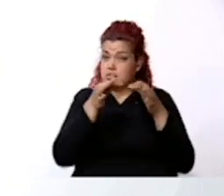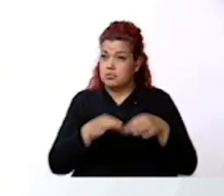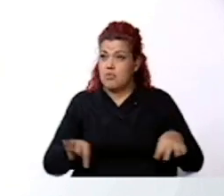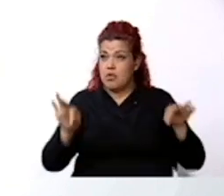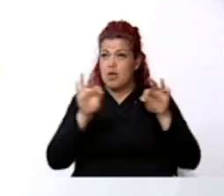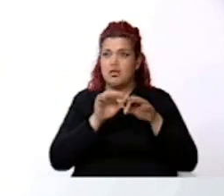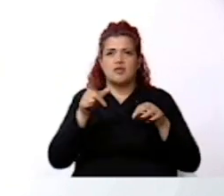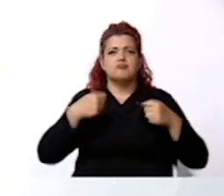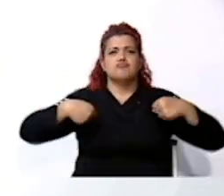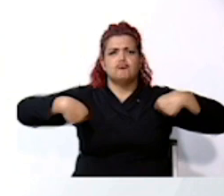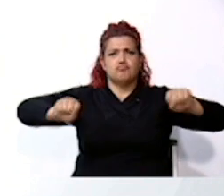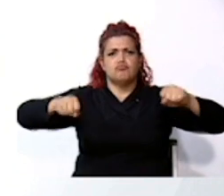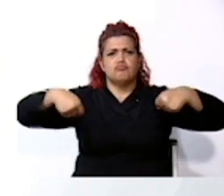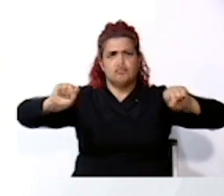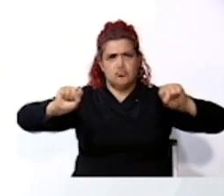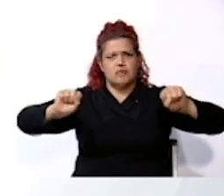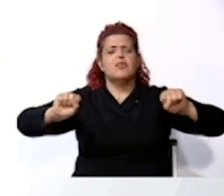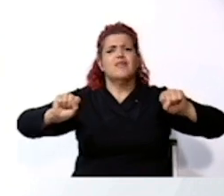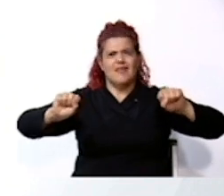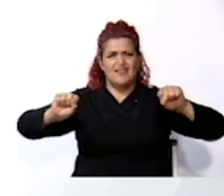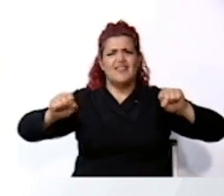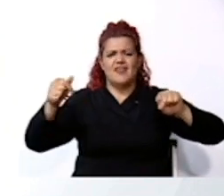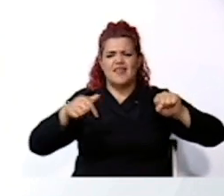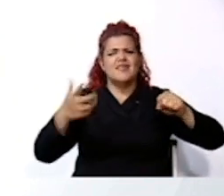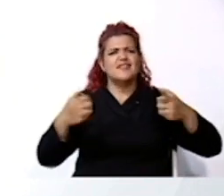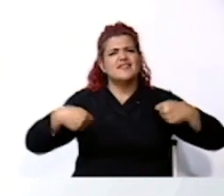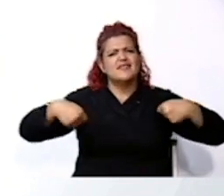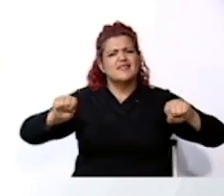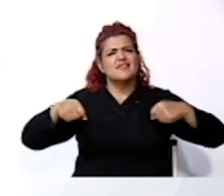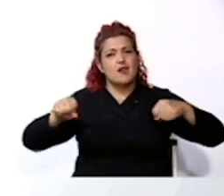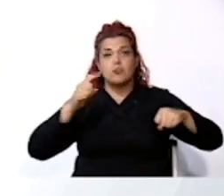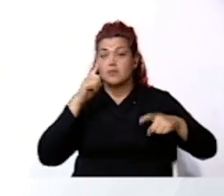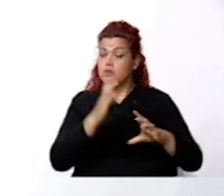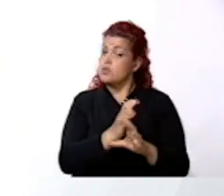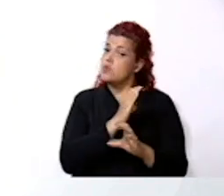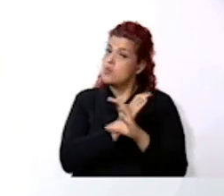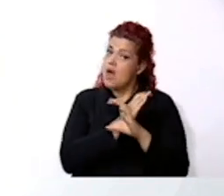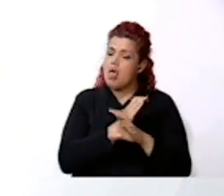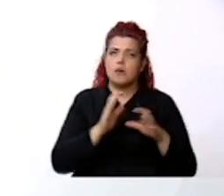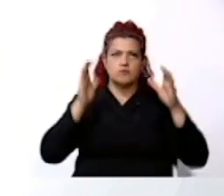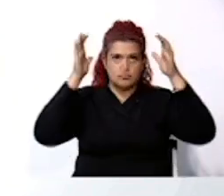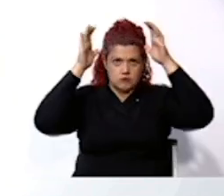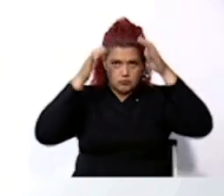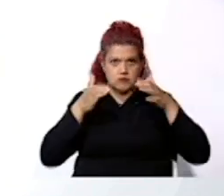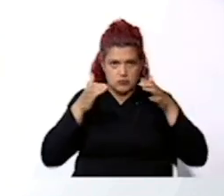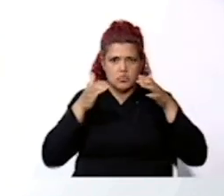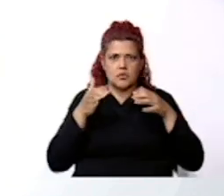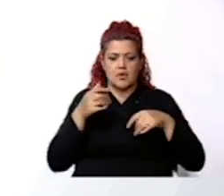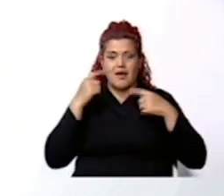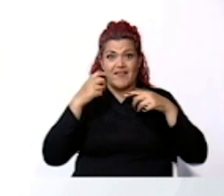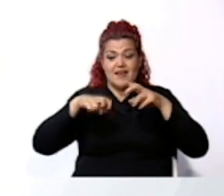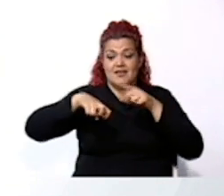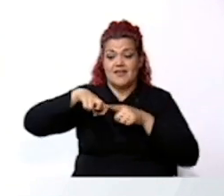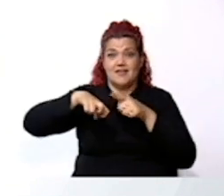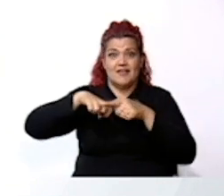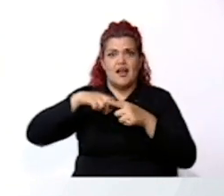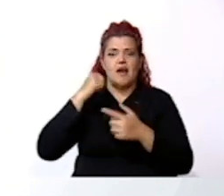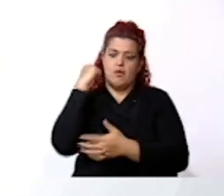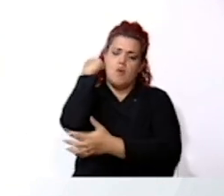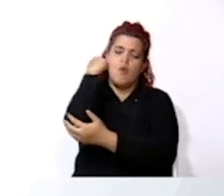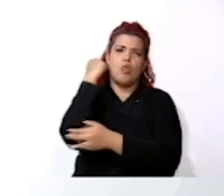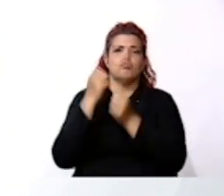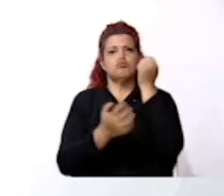importante, la motocicleta, que nos sirve, claro, con mucho cuidado, con casco, rodilleras y coderas, para